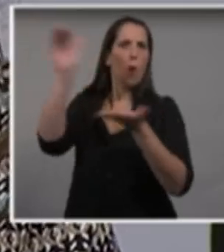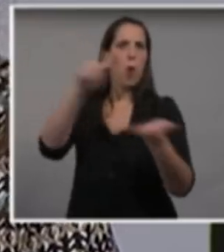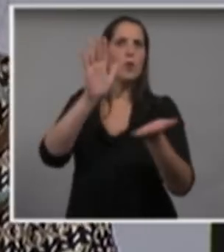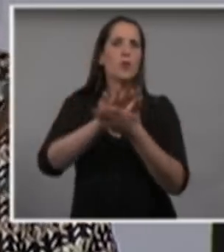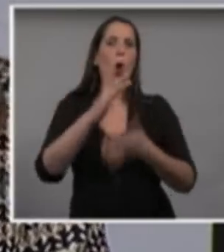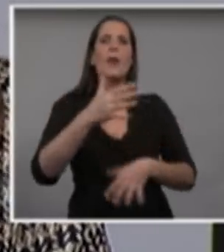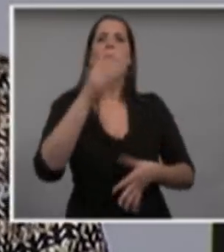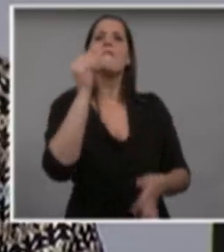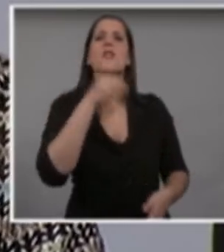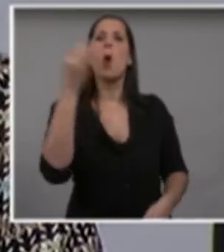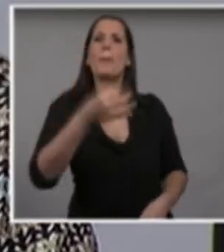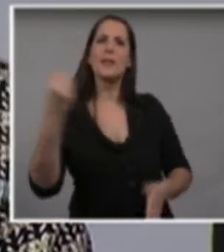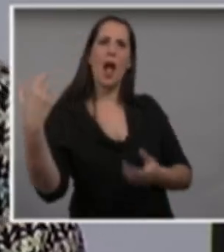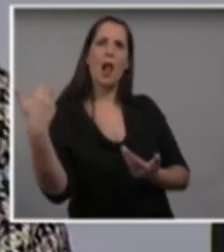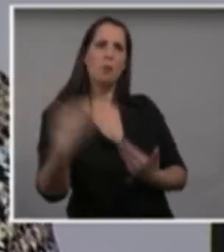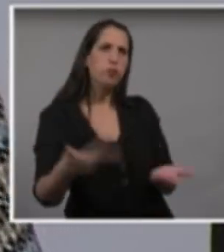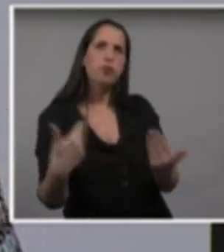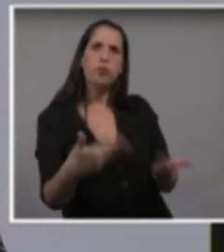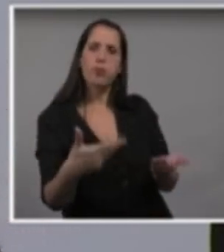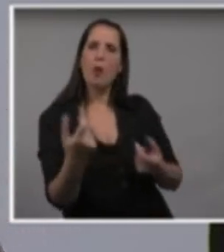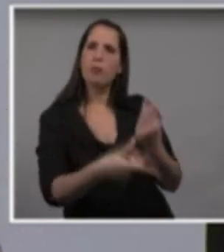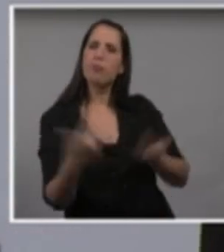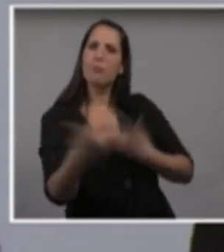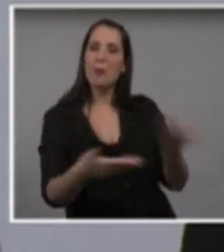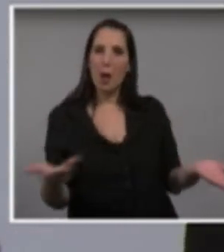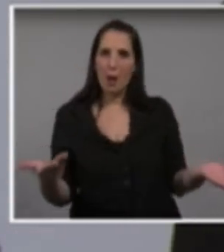y el Malbec es una marca argentina en el mundo.